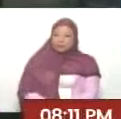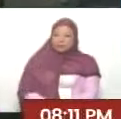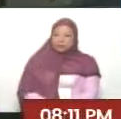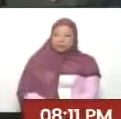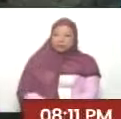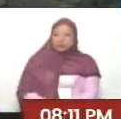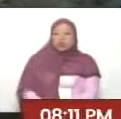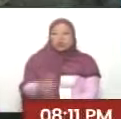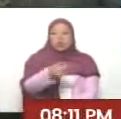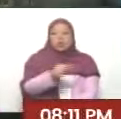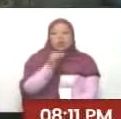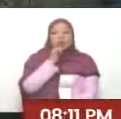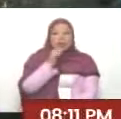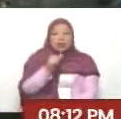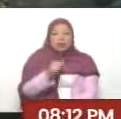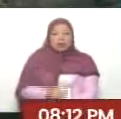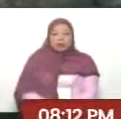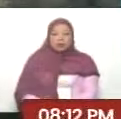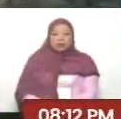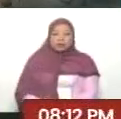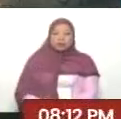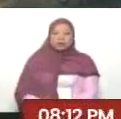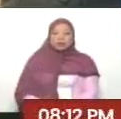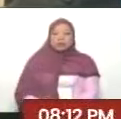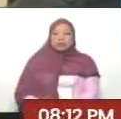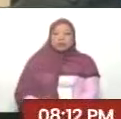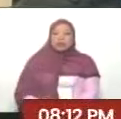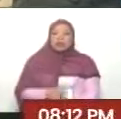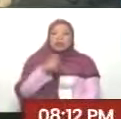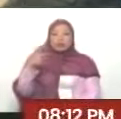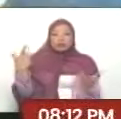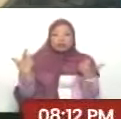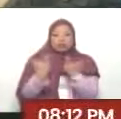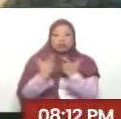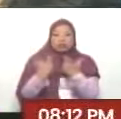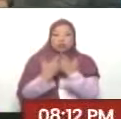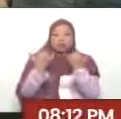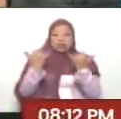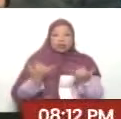Pero no nos busquen por las malas. Porque somos fieros, guerreros.